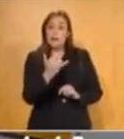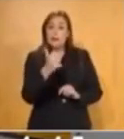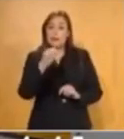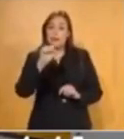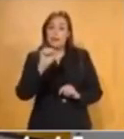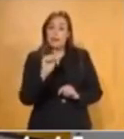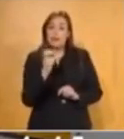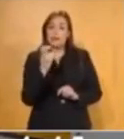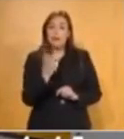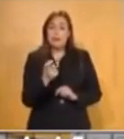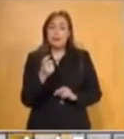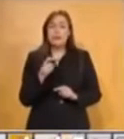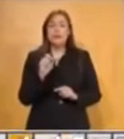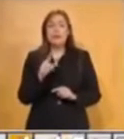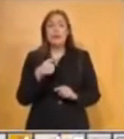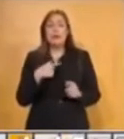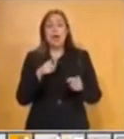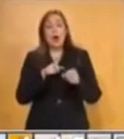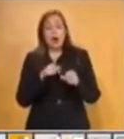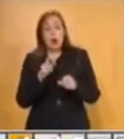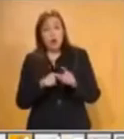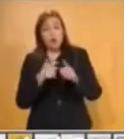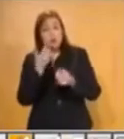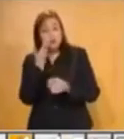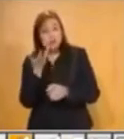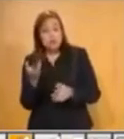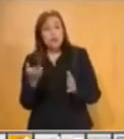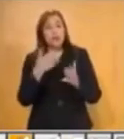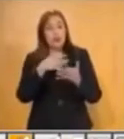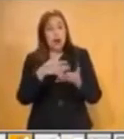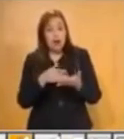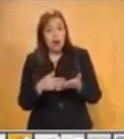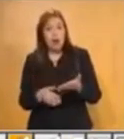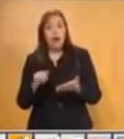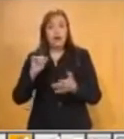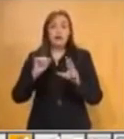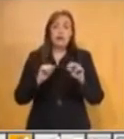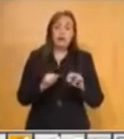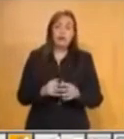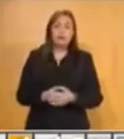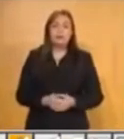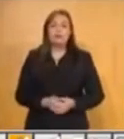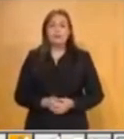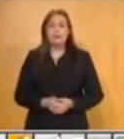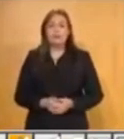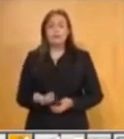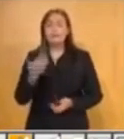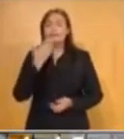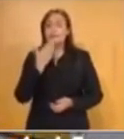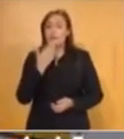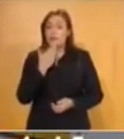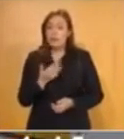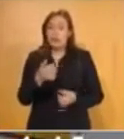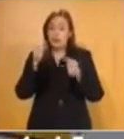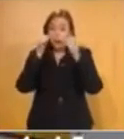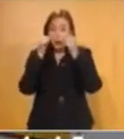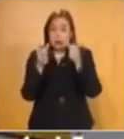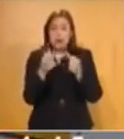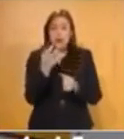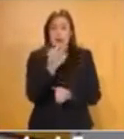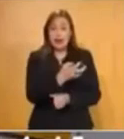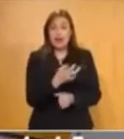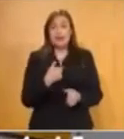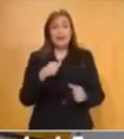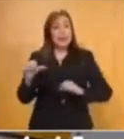title, and write your name. Share your comic strip. Ok, ponemos atención, por favor. Este es el producto